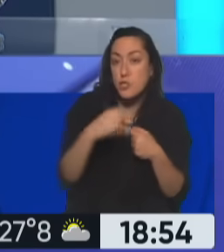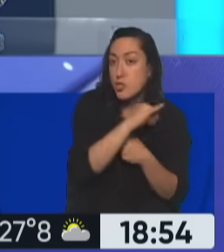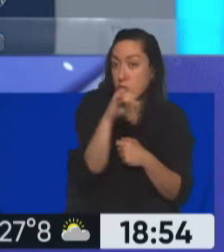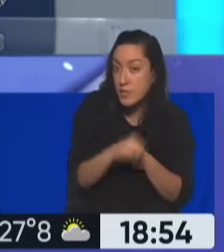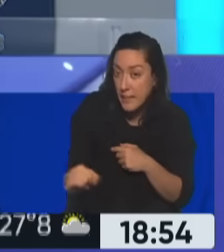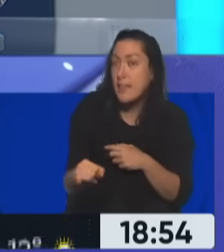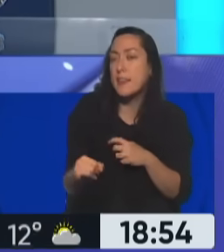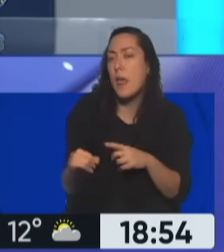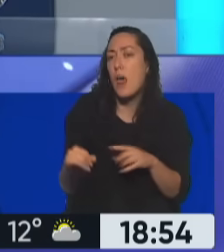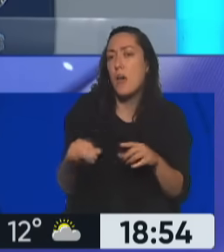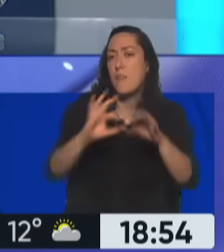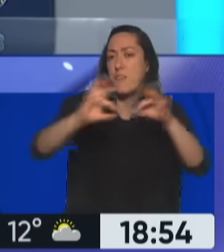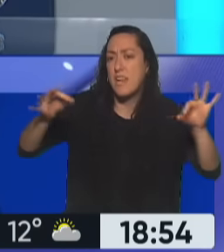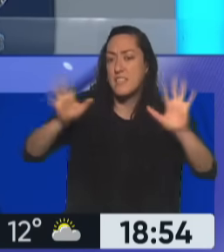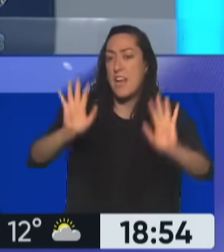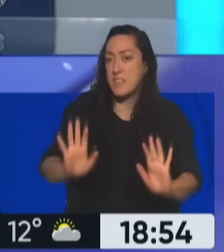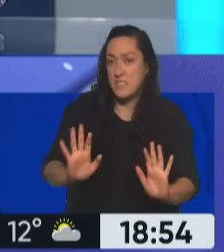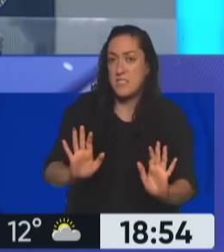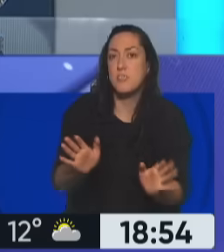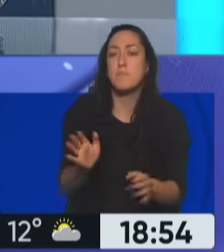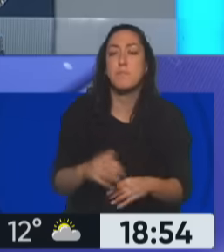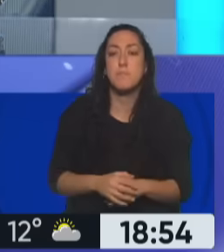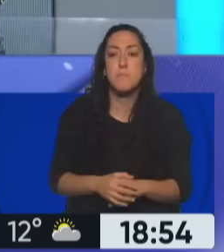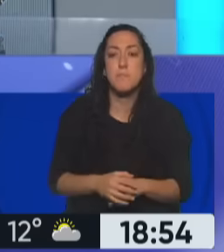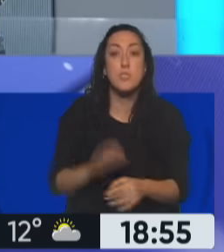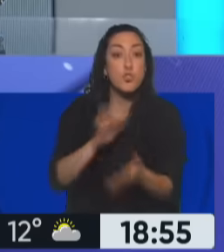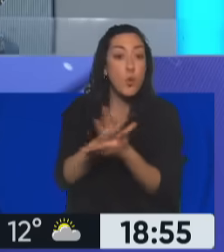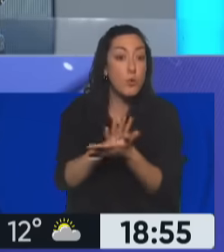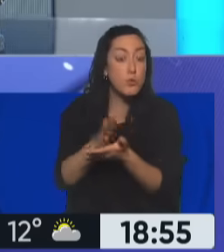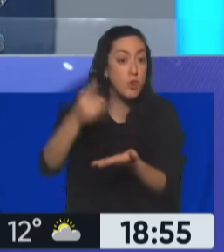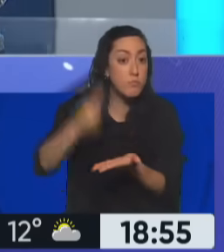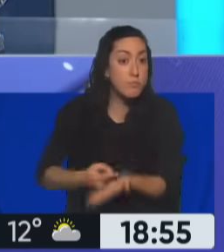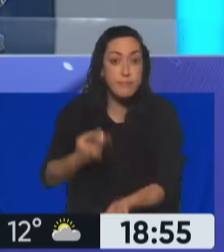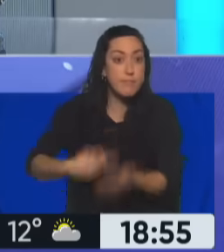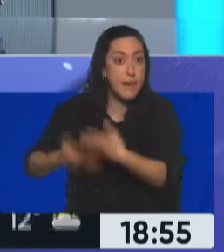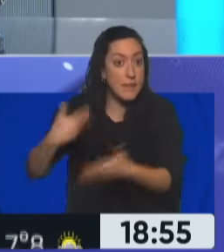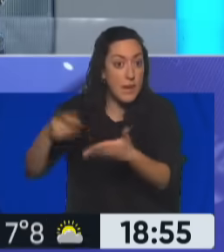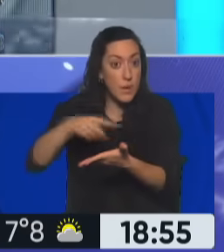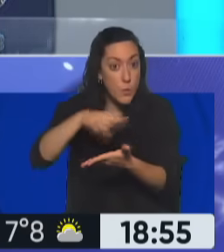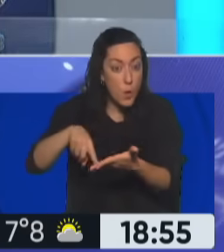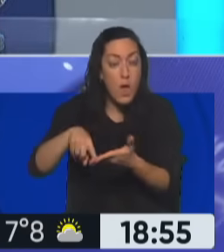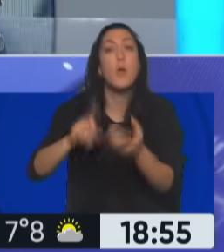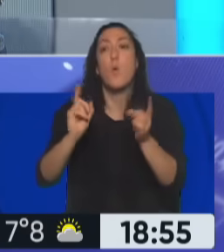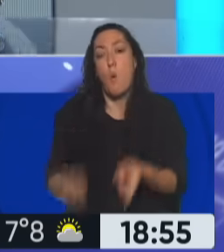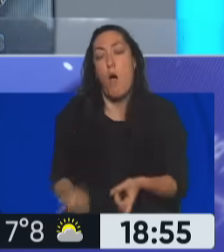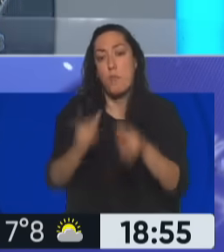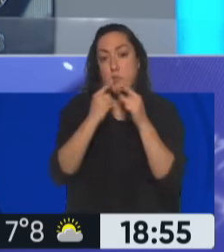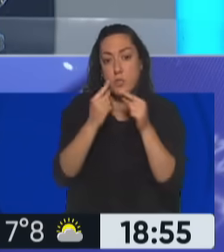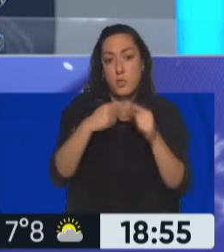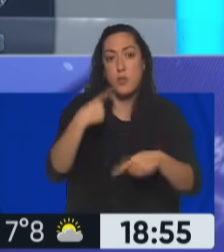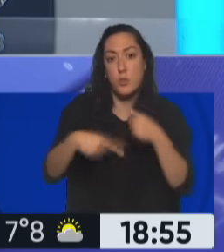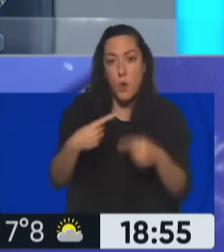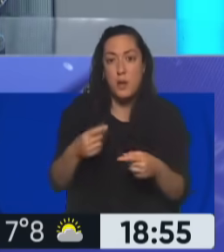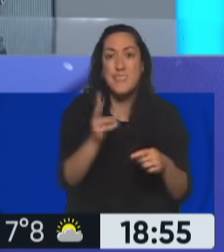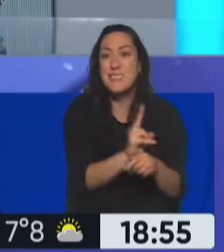de consignas. Decía, dio marcha atrás con esto e igual continuaron. También en el tema de inseguridad, porque si se ven los números, ha